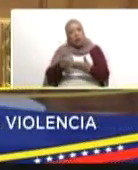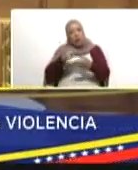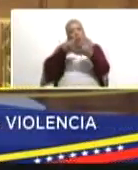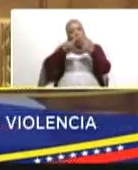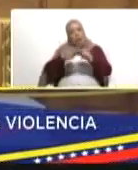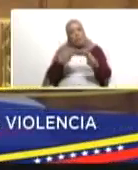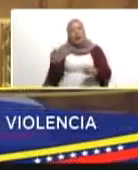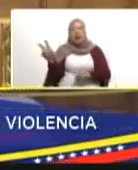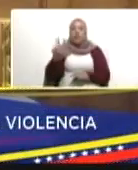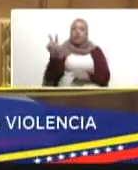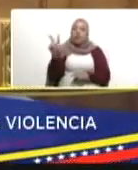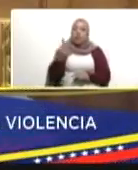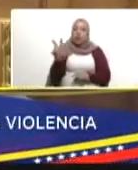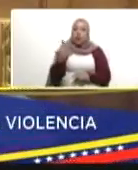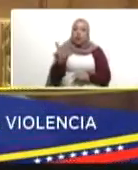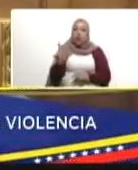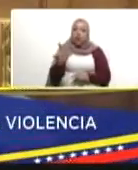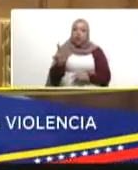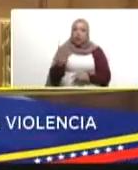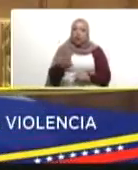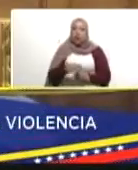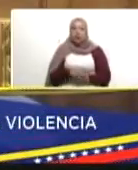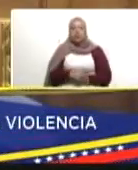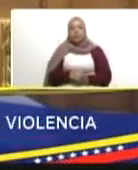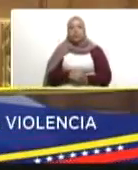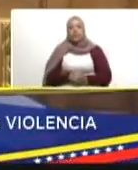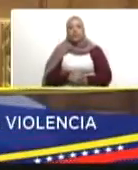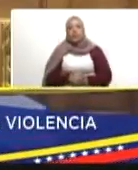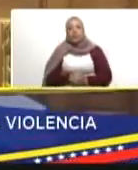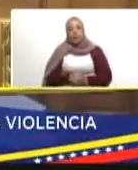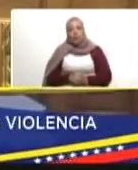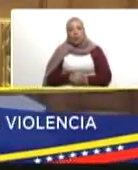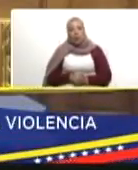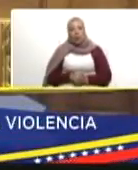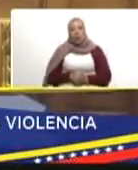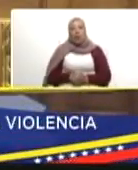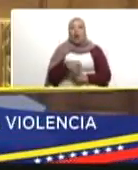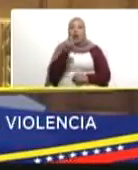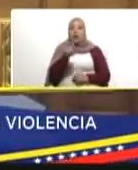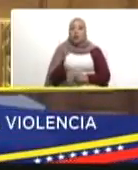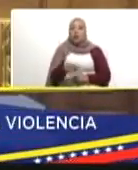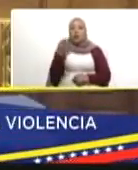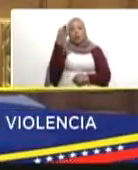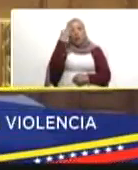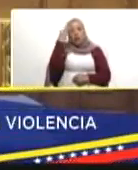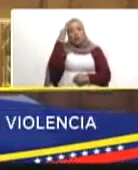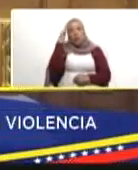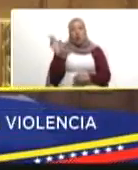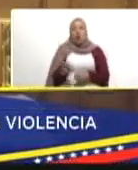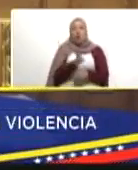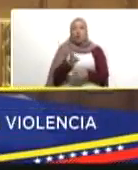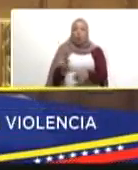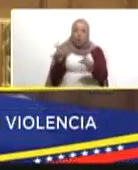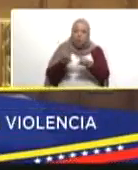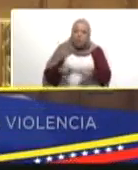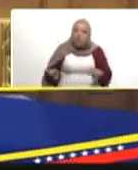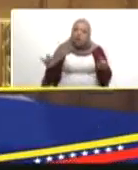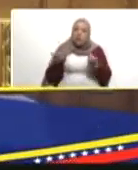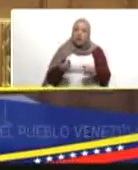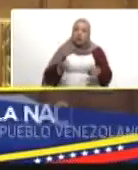la República por eso cuando él declara yo ya sé yo tengo mi